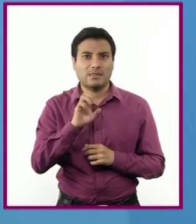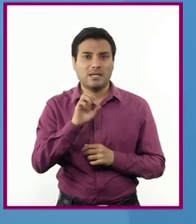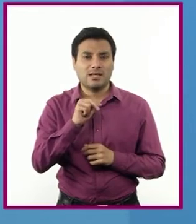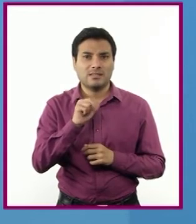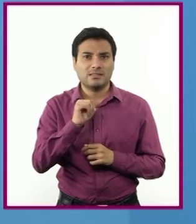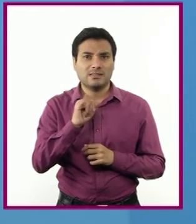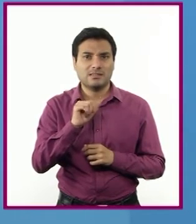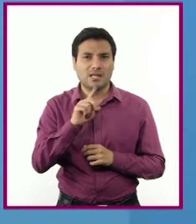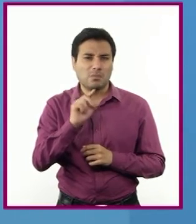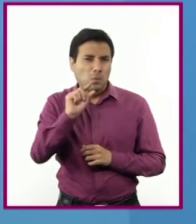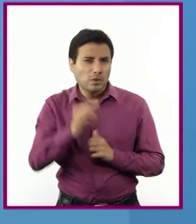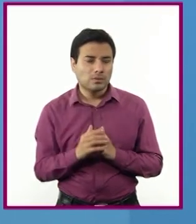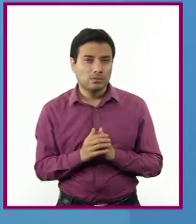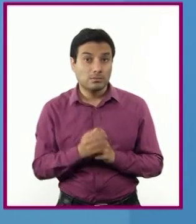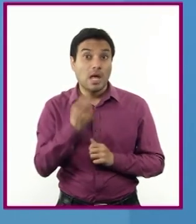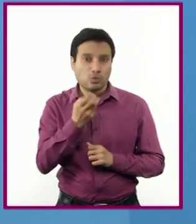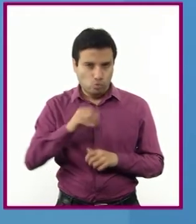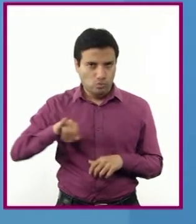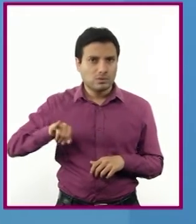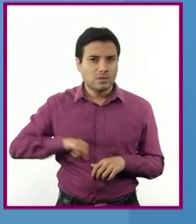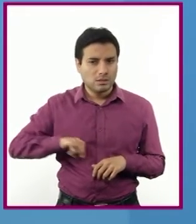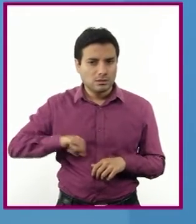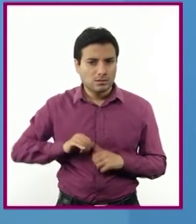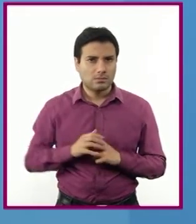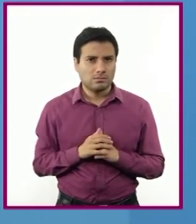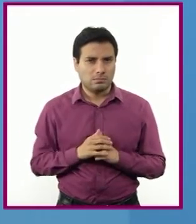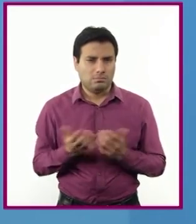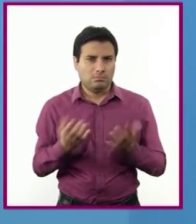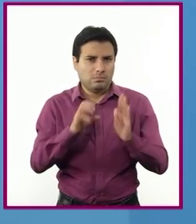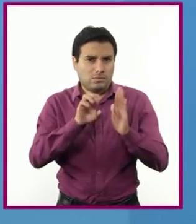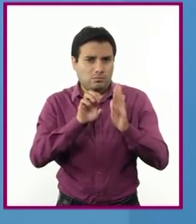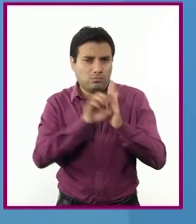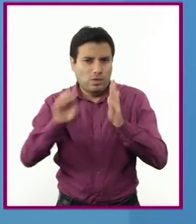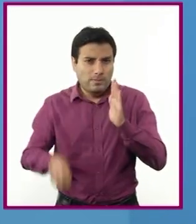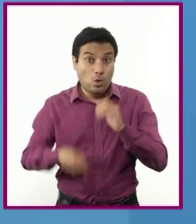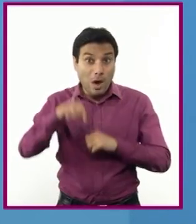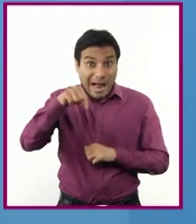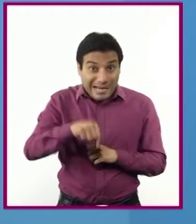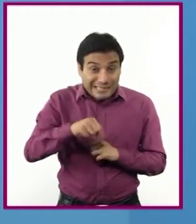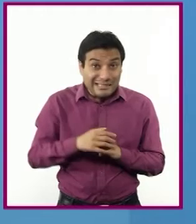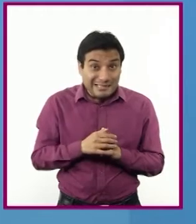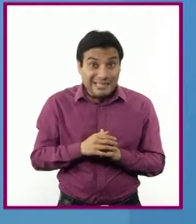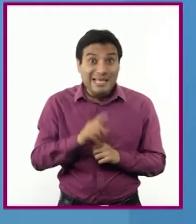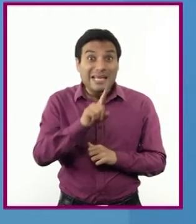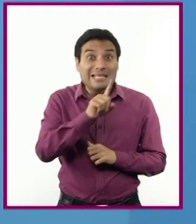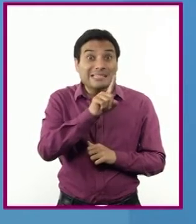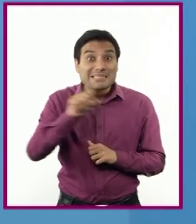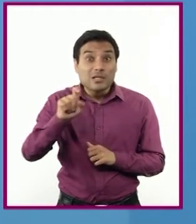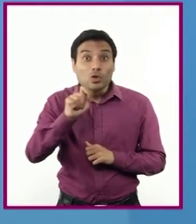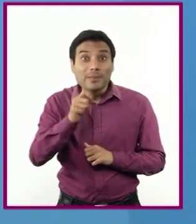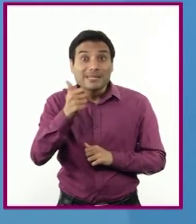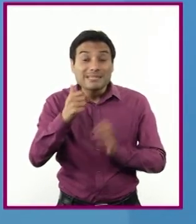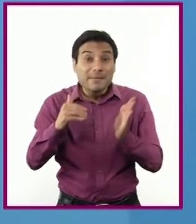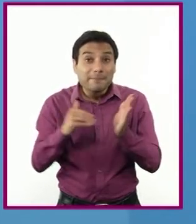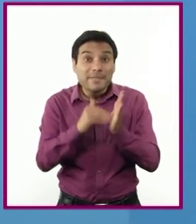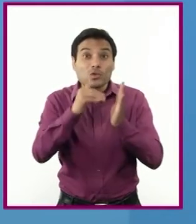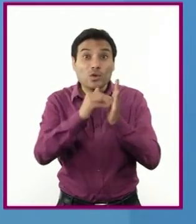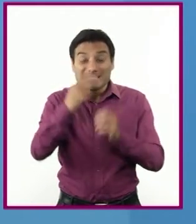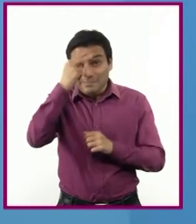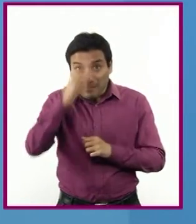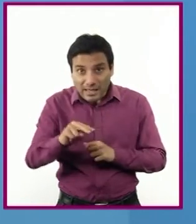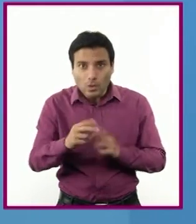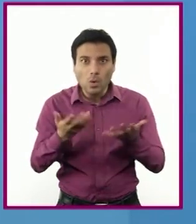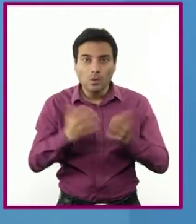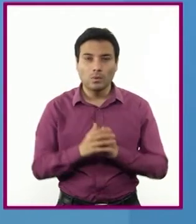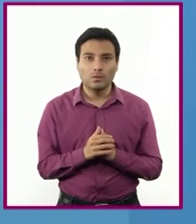baja. Este dato es interesante si lo comparamos con los 126 millones de personas que vivimos en nuestro